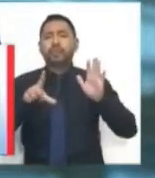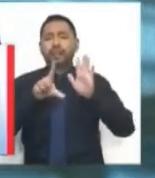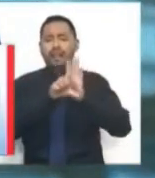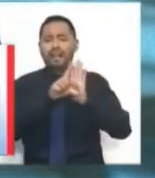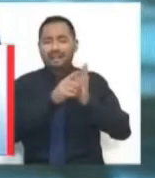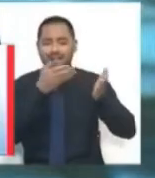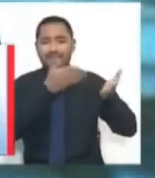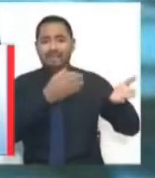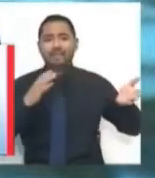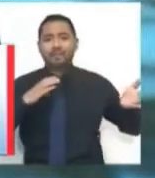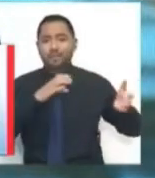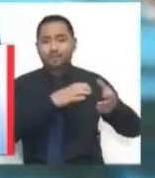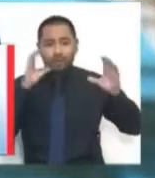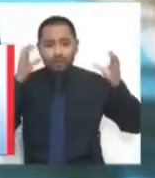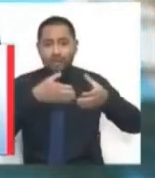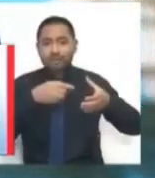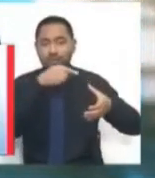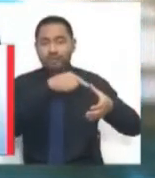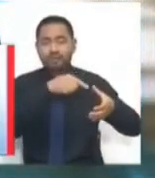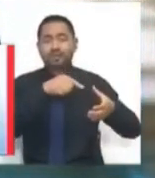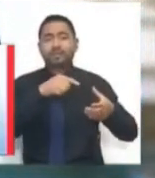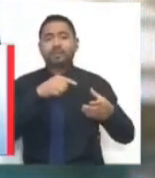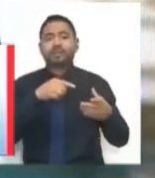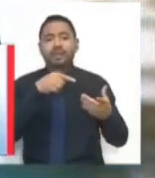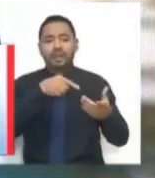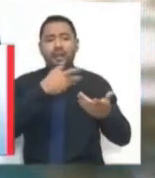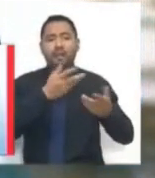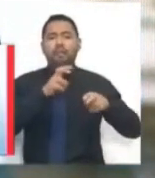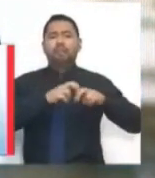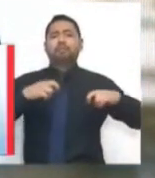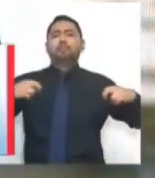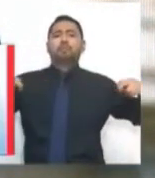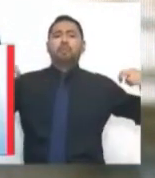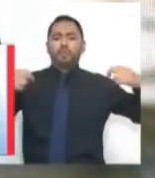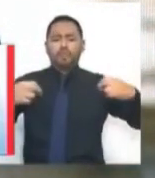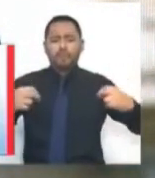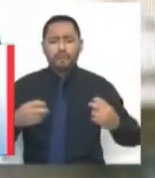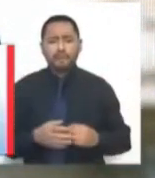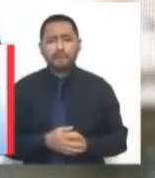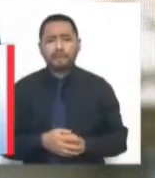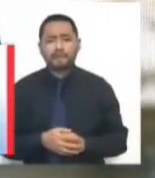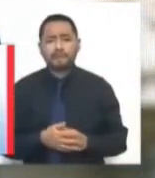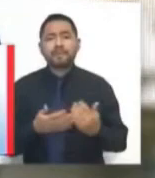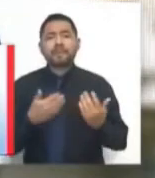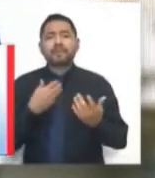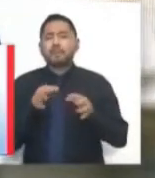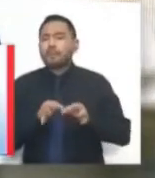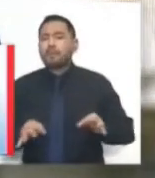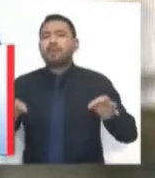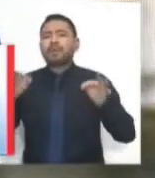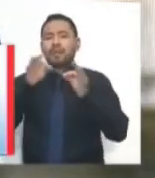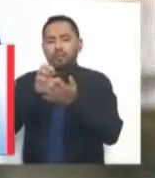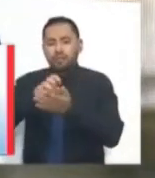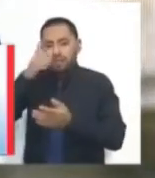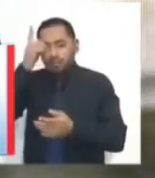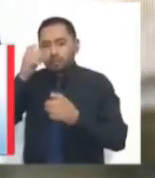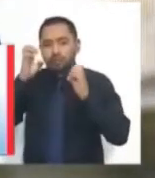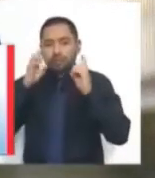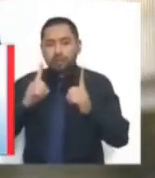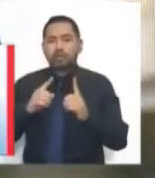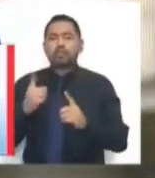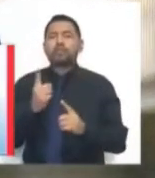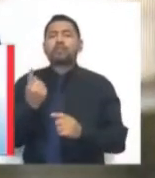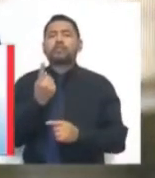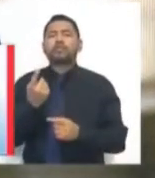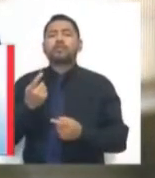las leyes se hacen allá, donde están estas curules. Entonces, creemos importante que la educación no puede